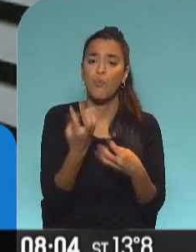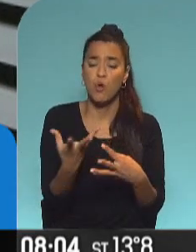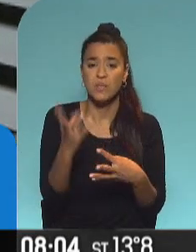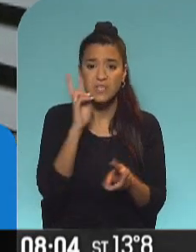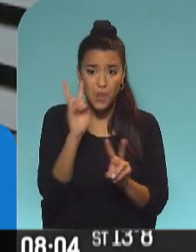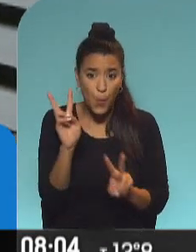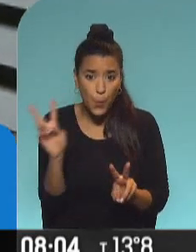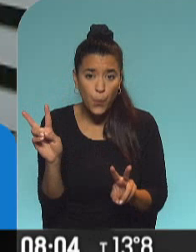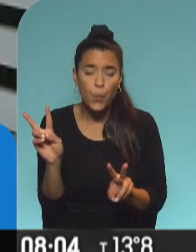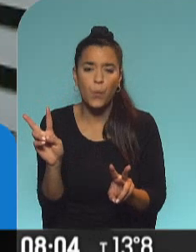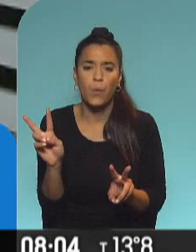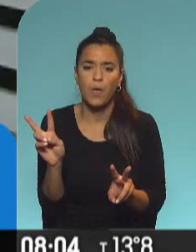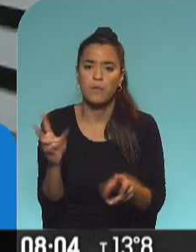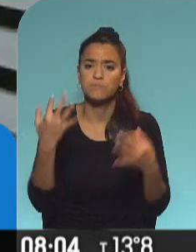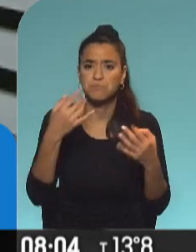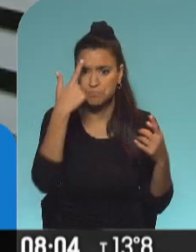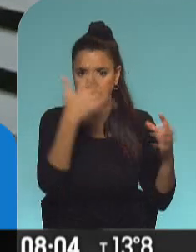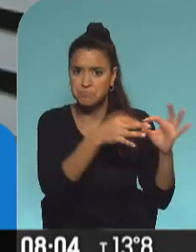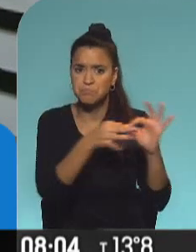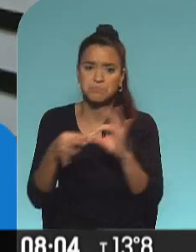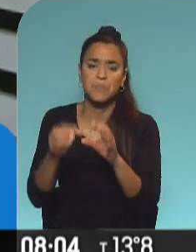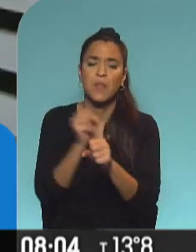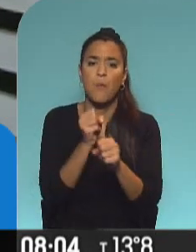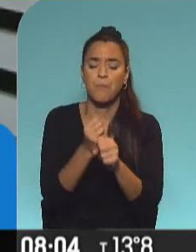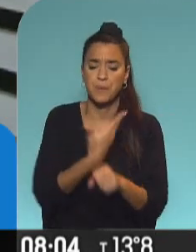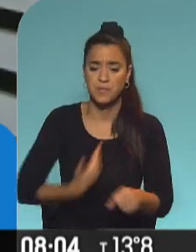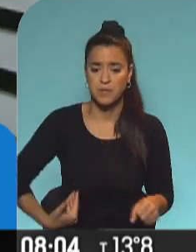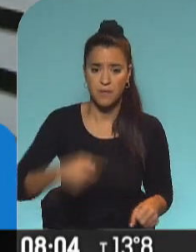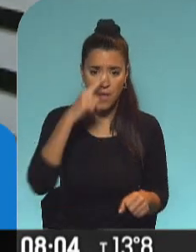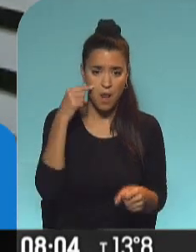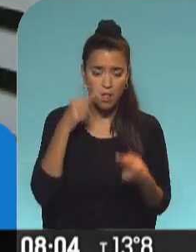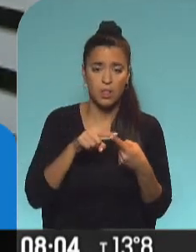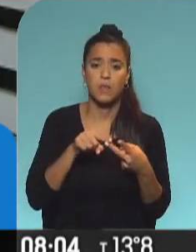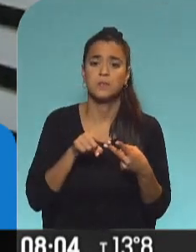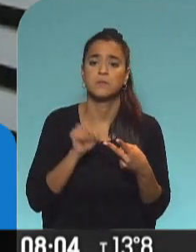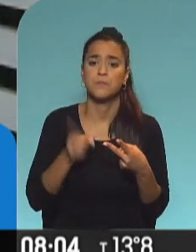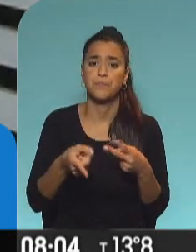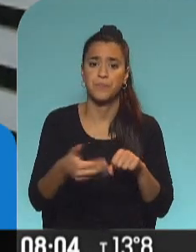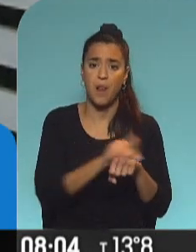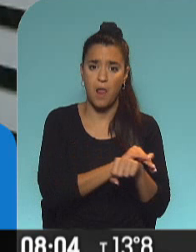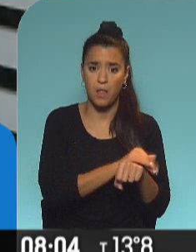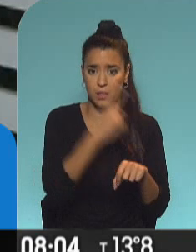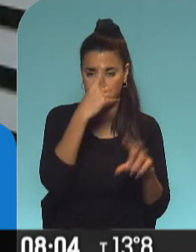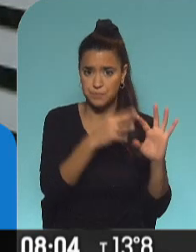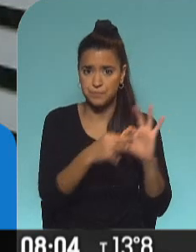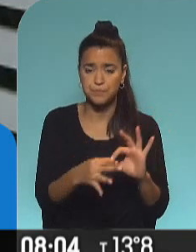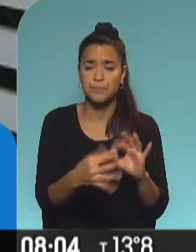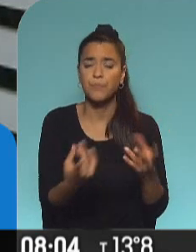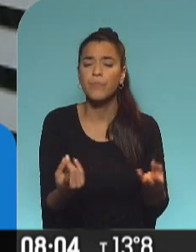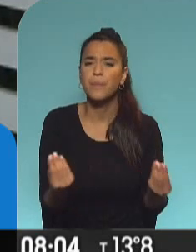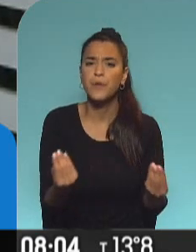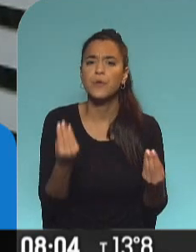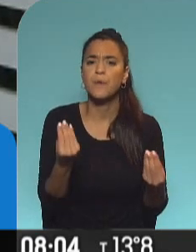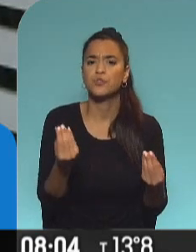una sintonía importante de trabajo entre el presidente Alberto Fernández y Horacio Rodríguez Larreta. Pero lo que ha sucedido